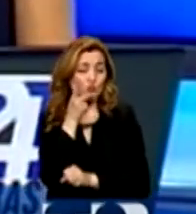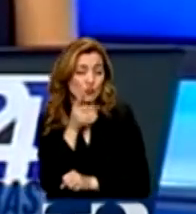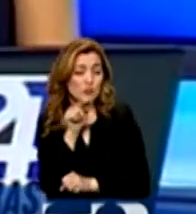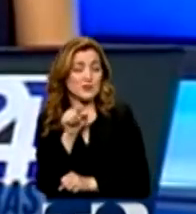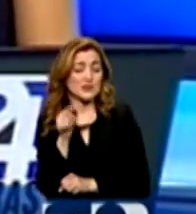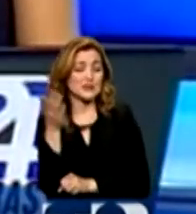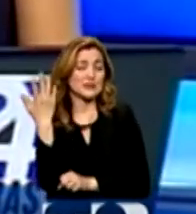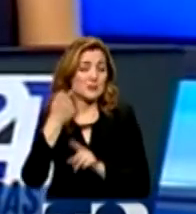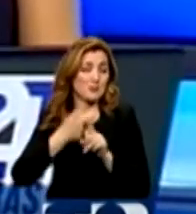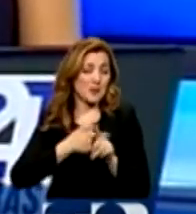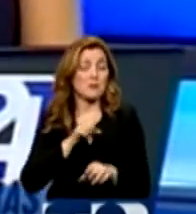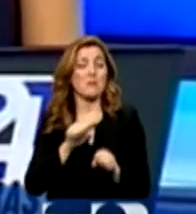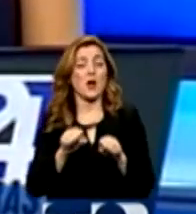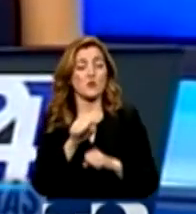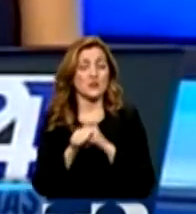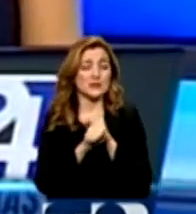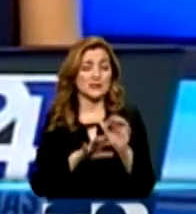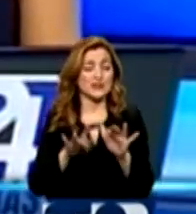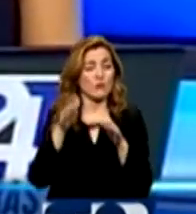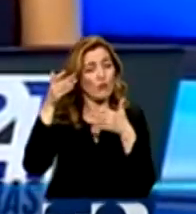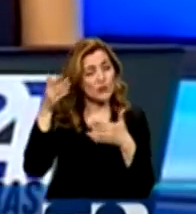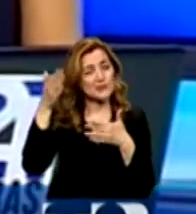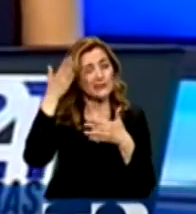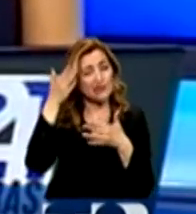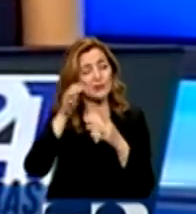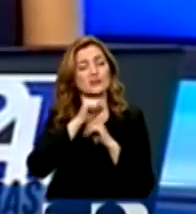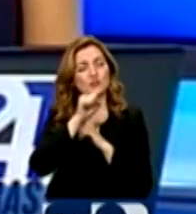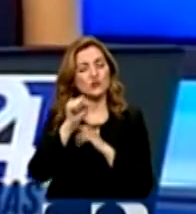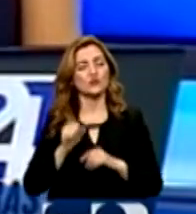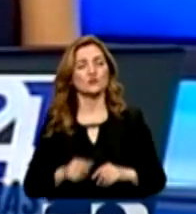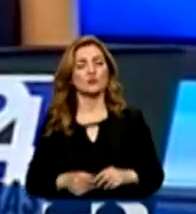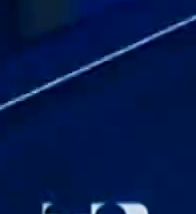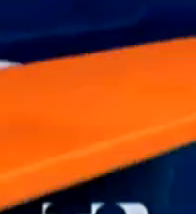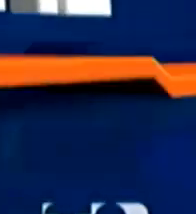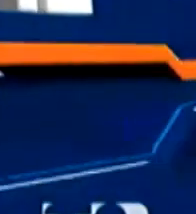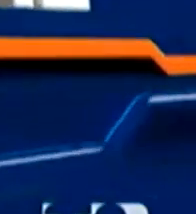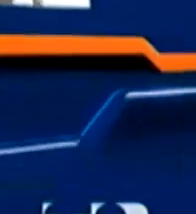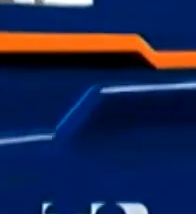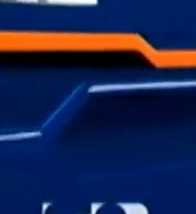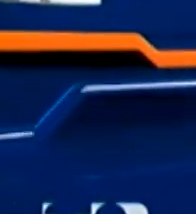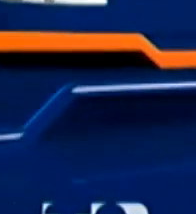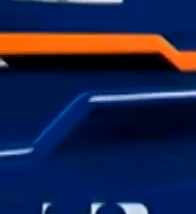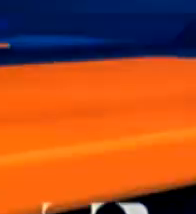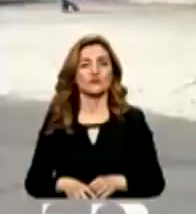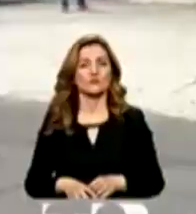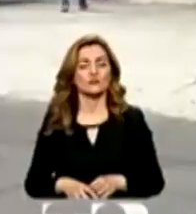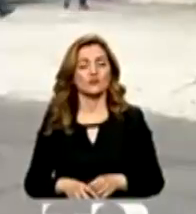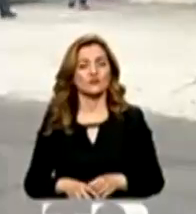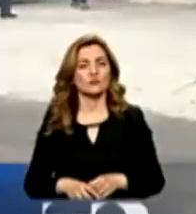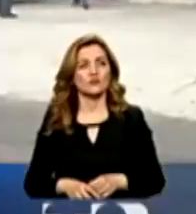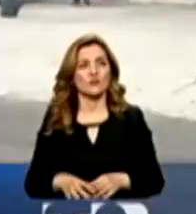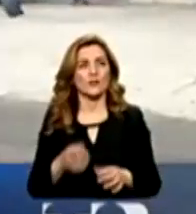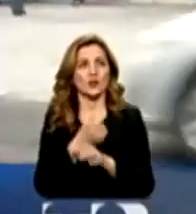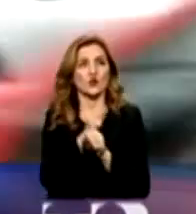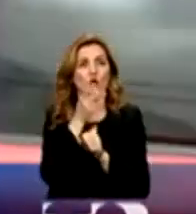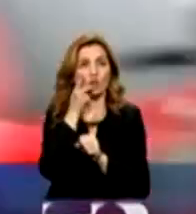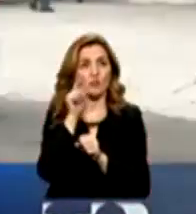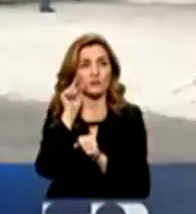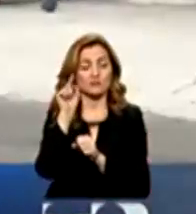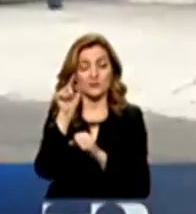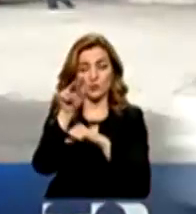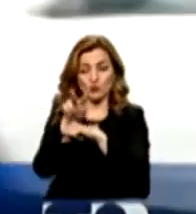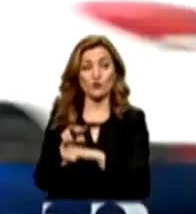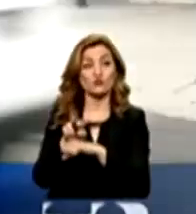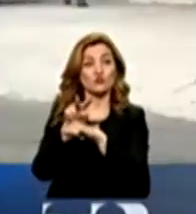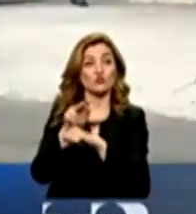desde mayo pasado la Secretaría de la Política sabe de la situación. La Defensoría del Pueblo, al inspeccionar